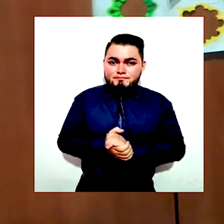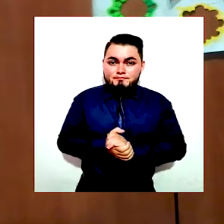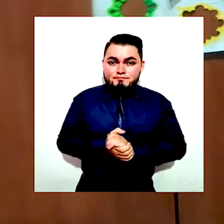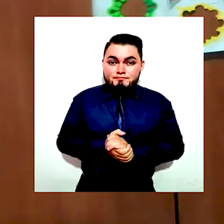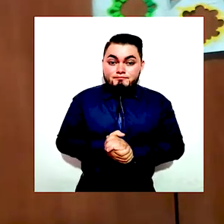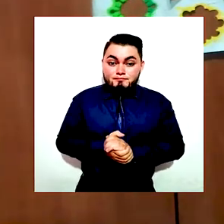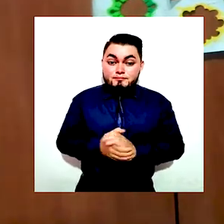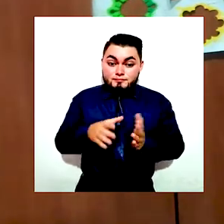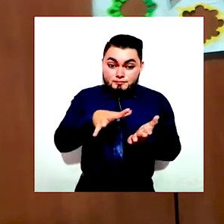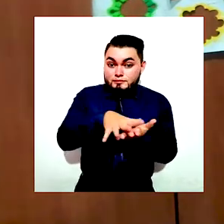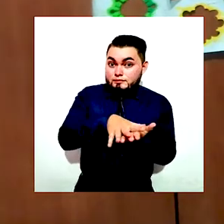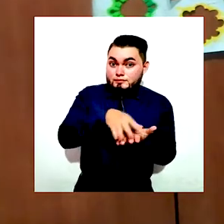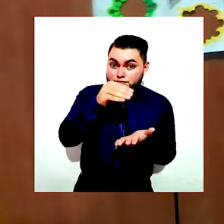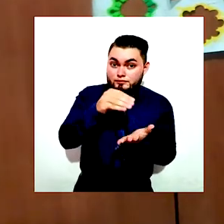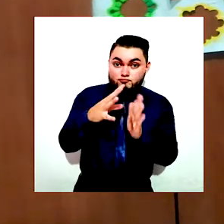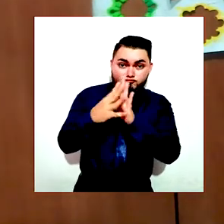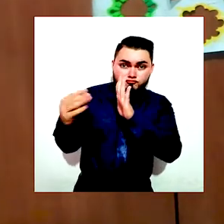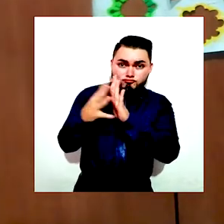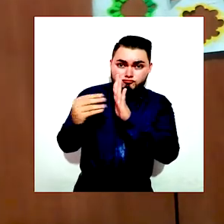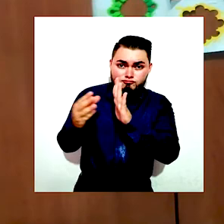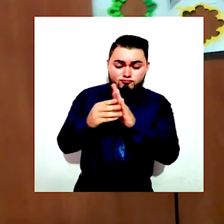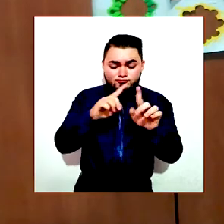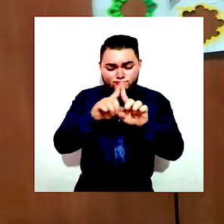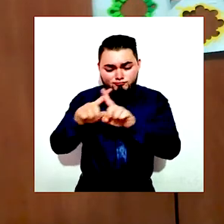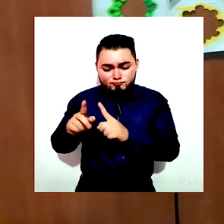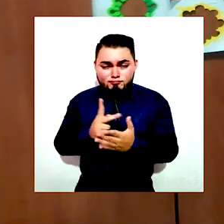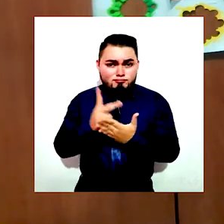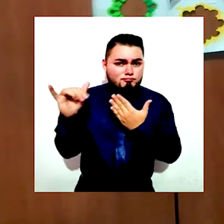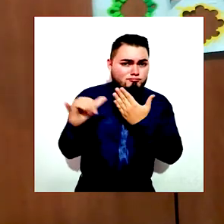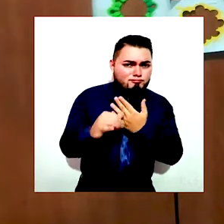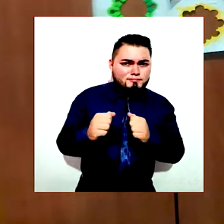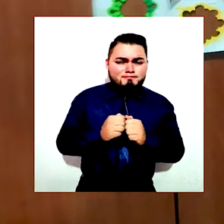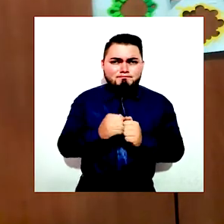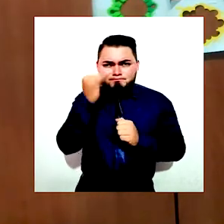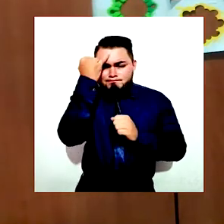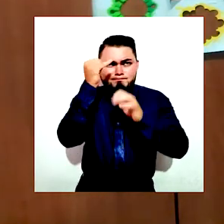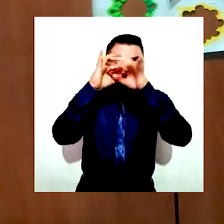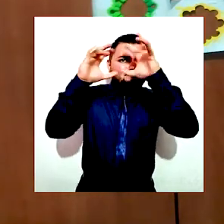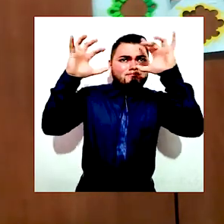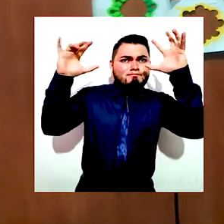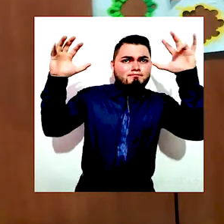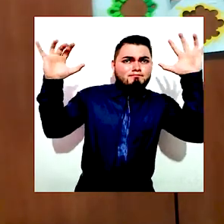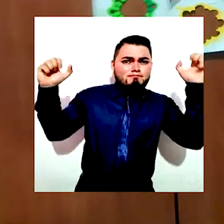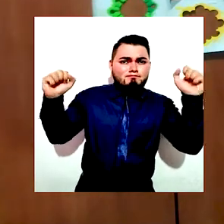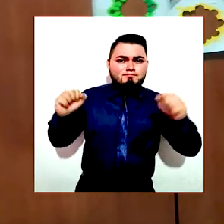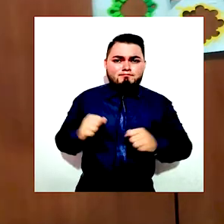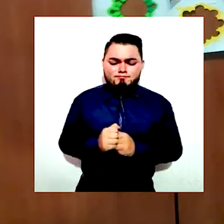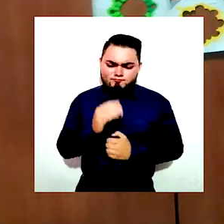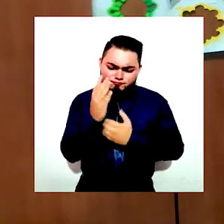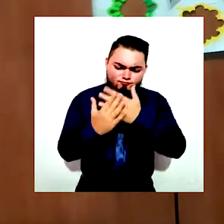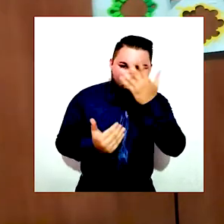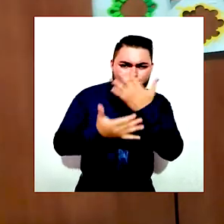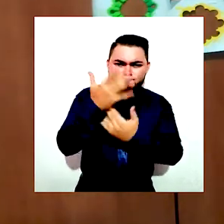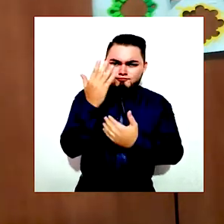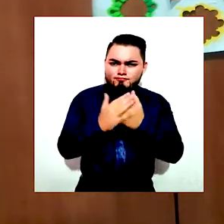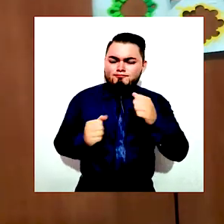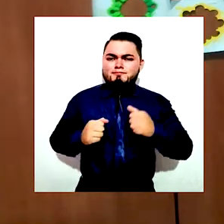de stencil es aplicable a diferentes proyectos. Es cuestión de usar la imaginación y ponerse manos a la